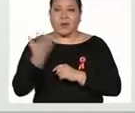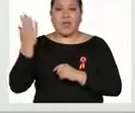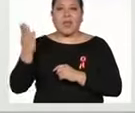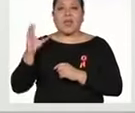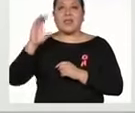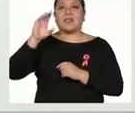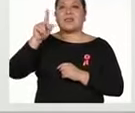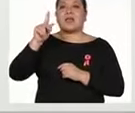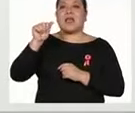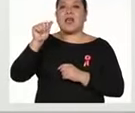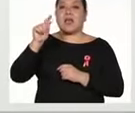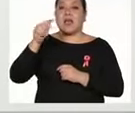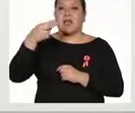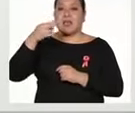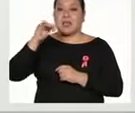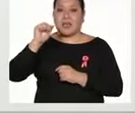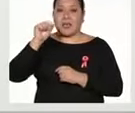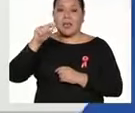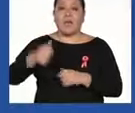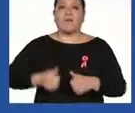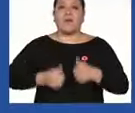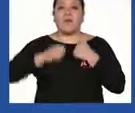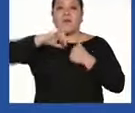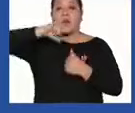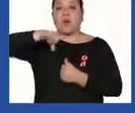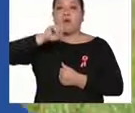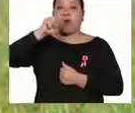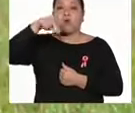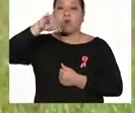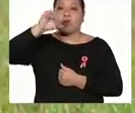es Katia, vive en Junín y es ayánica.